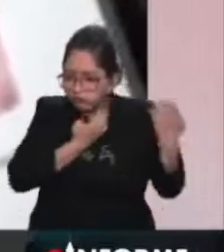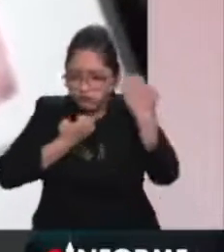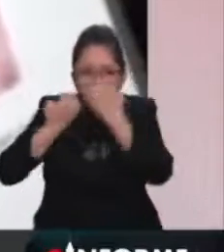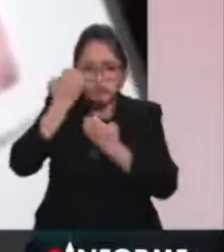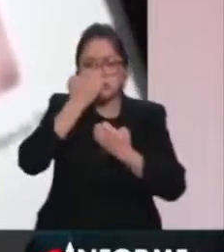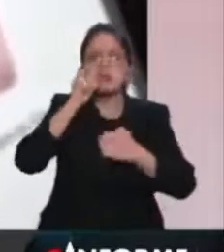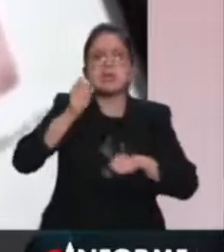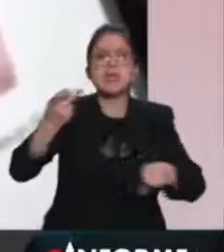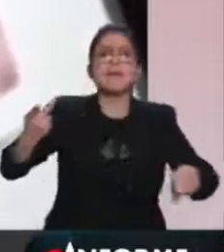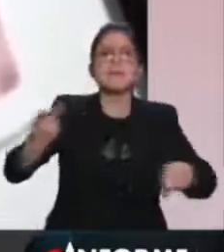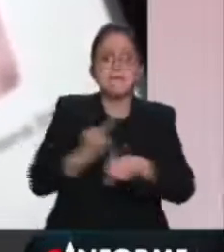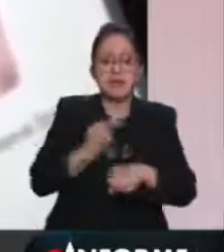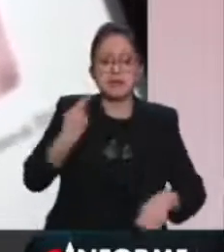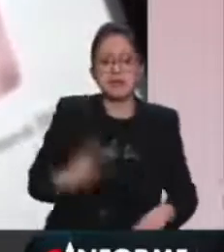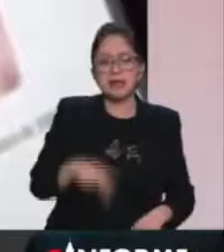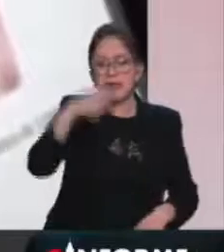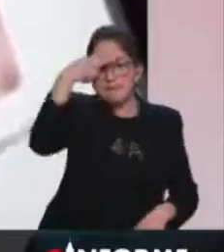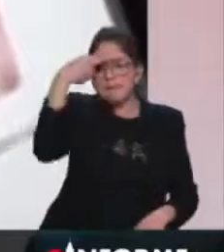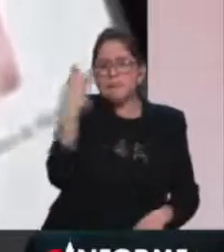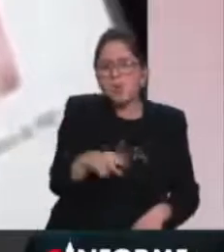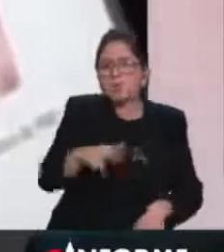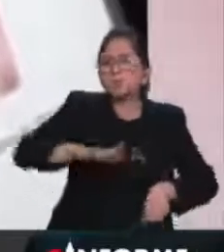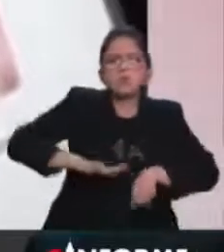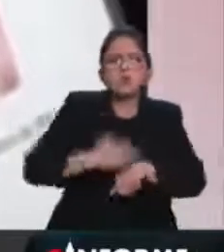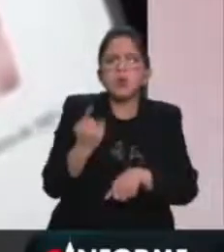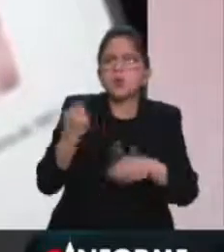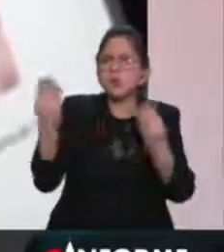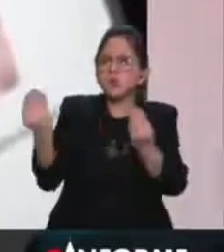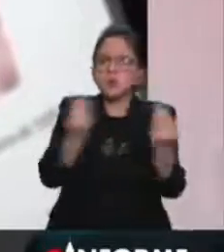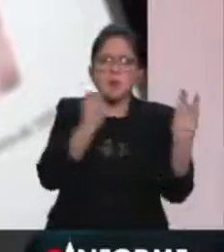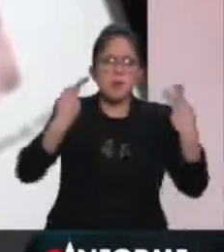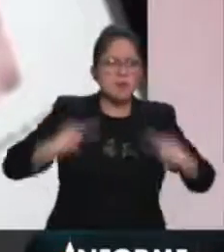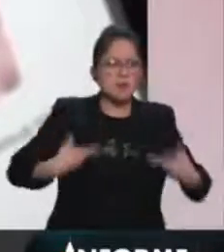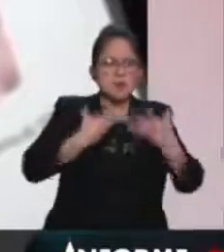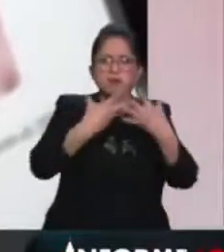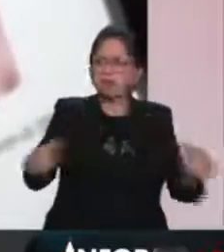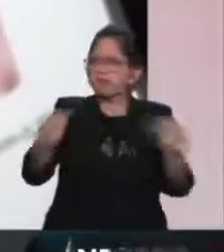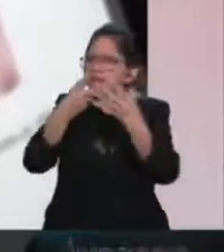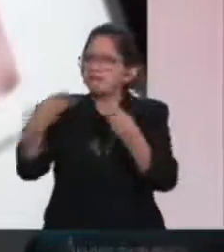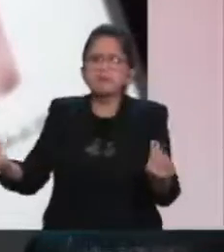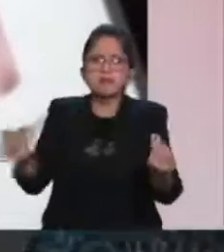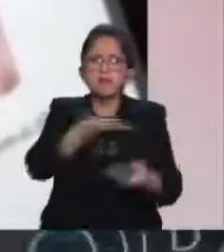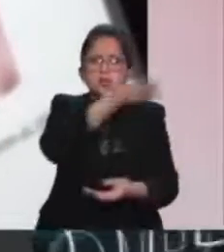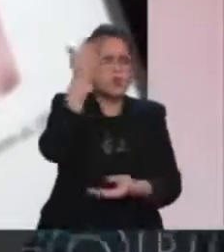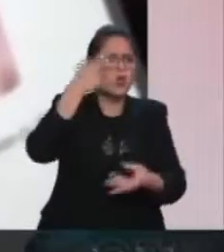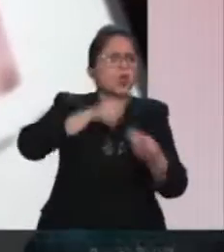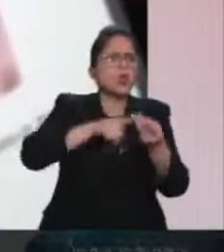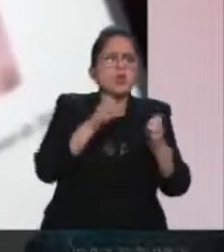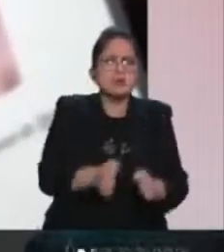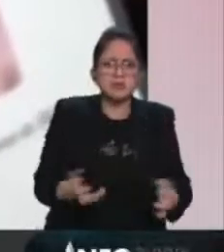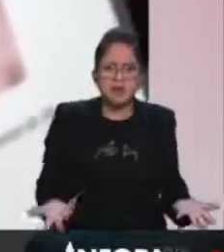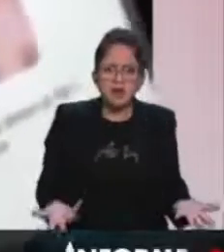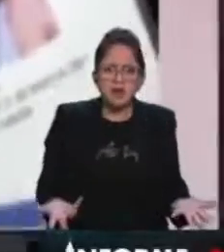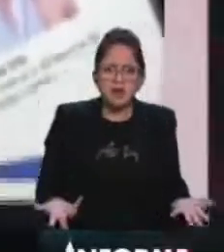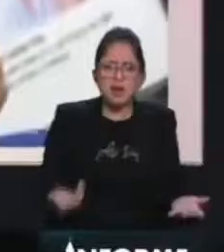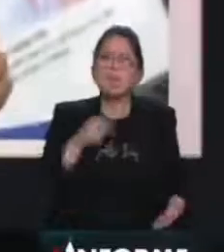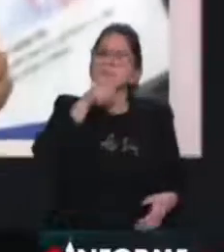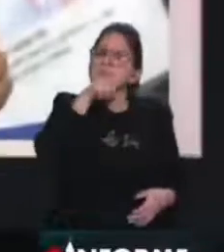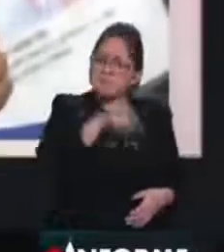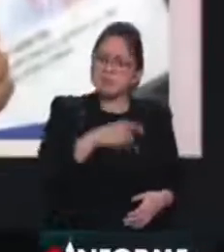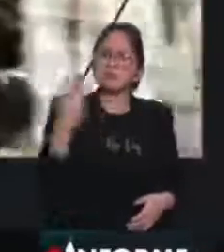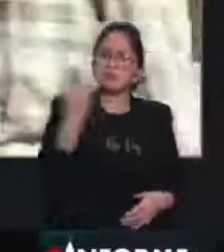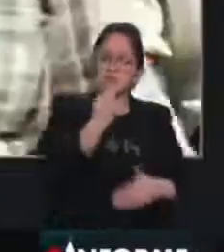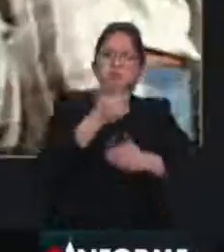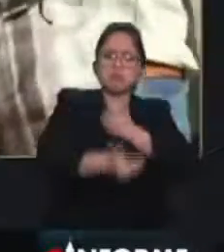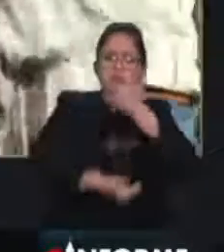lo que acontece en México respecto al fenómeno de la desaparición y bueno, sobre todo a los grandes avances